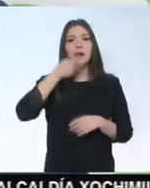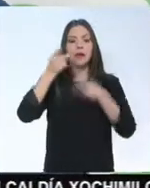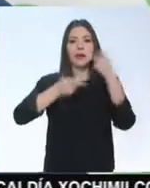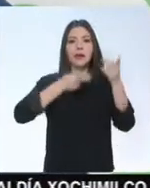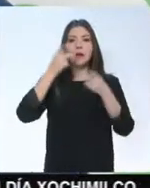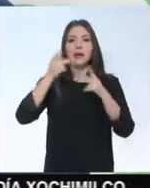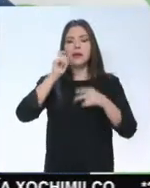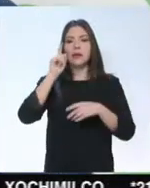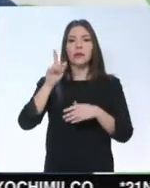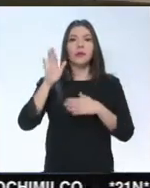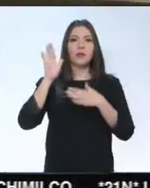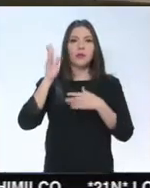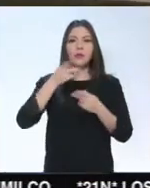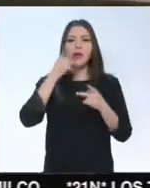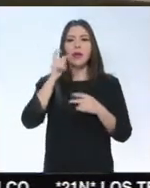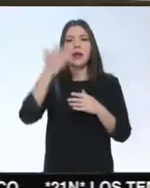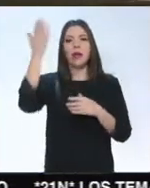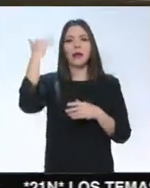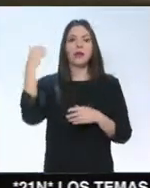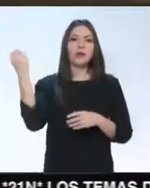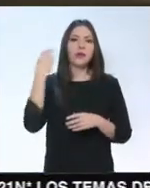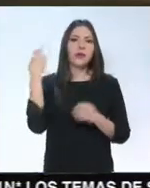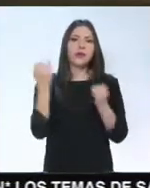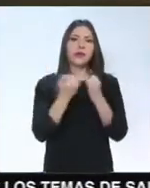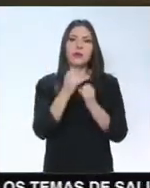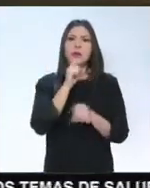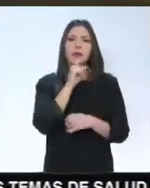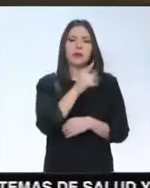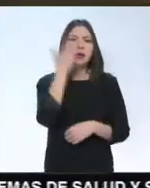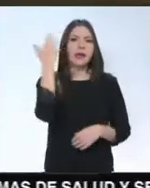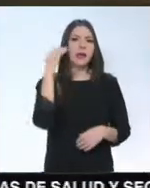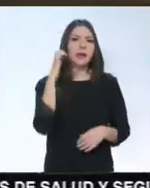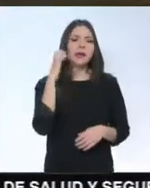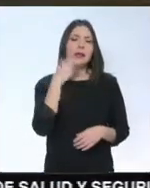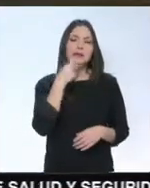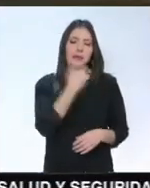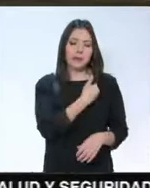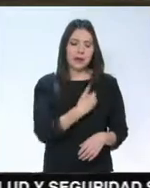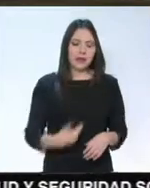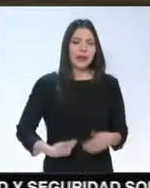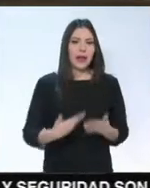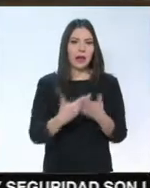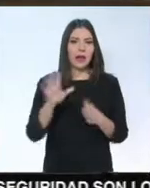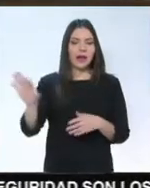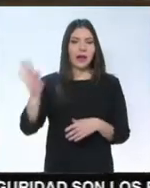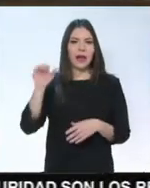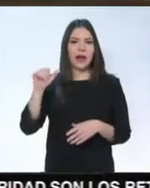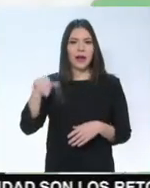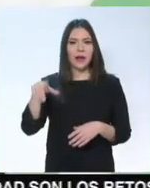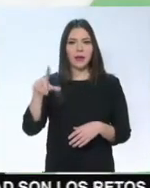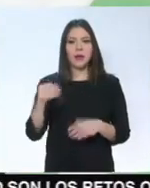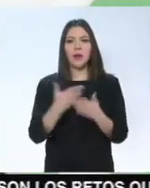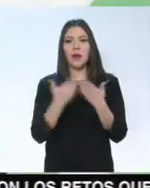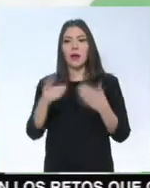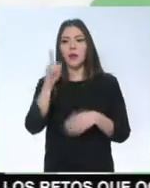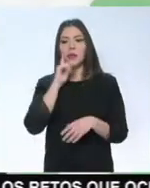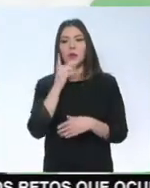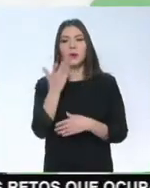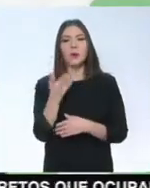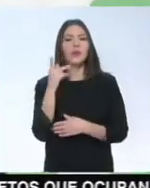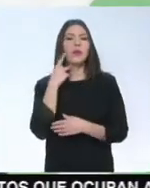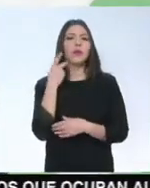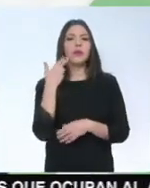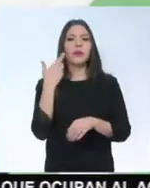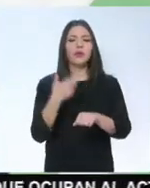propio equipo del entonces presidente electo. Este anuncio que hace la procuradora Godoy se